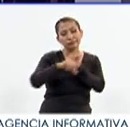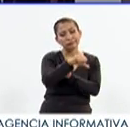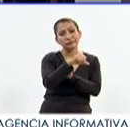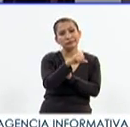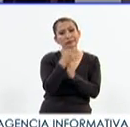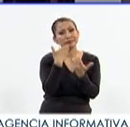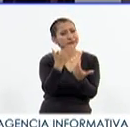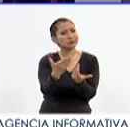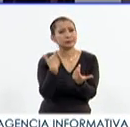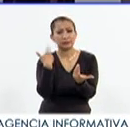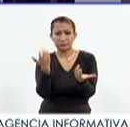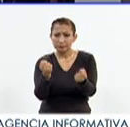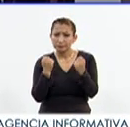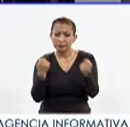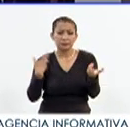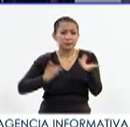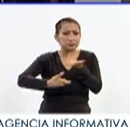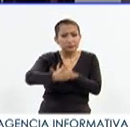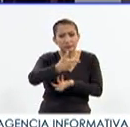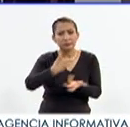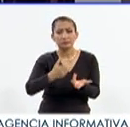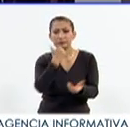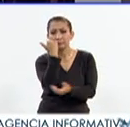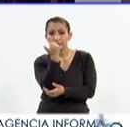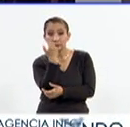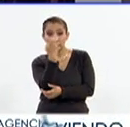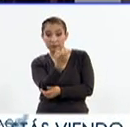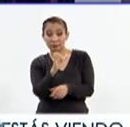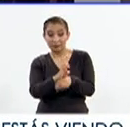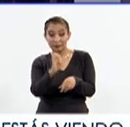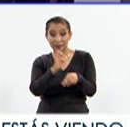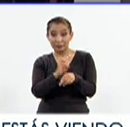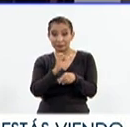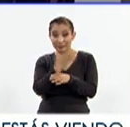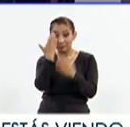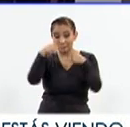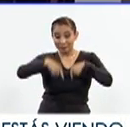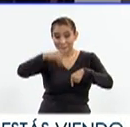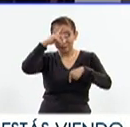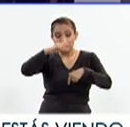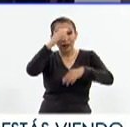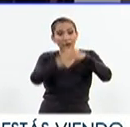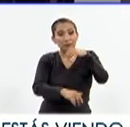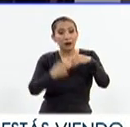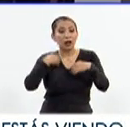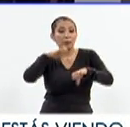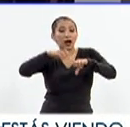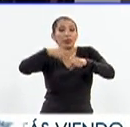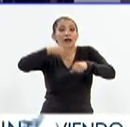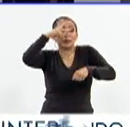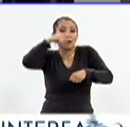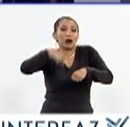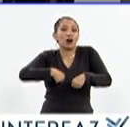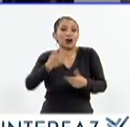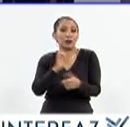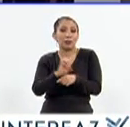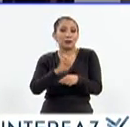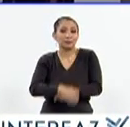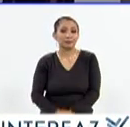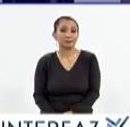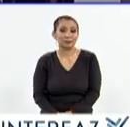intercambio es muy intenso. Y esos ecuatorianos que estudian en México terminan siendo embajadores de México en el